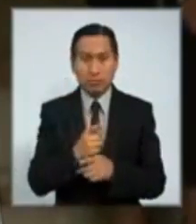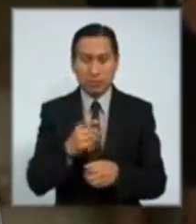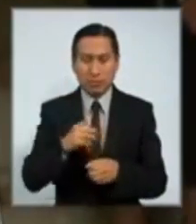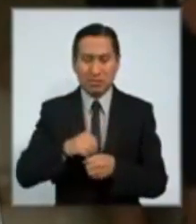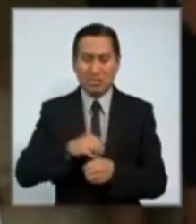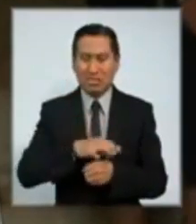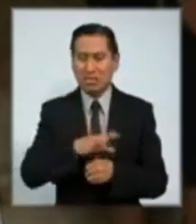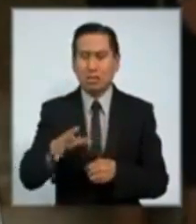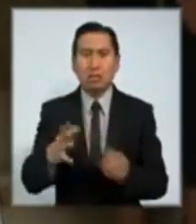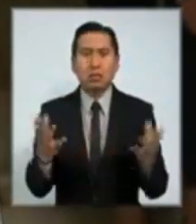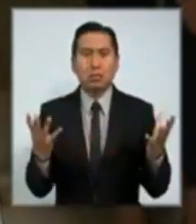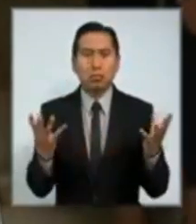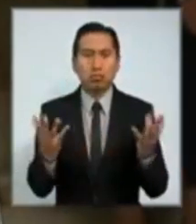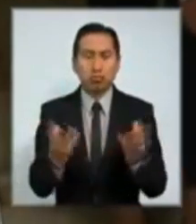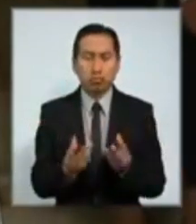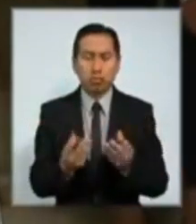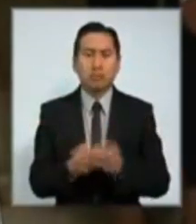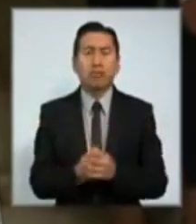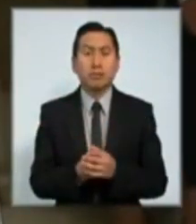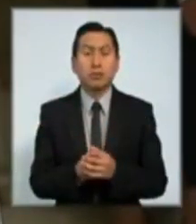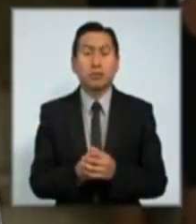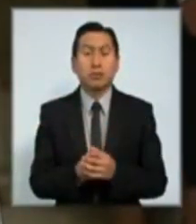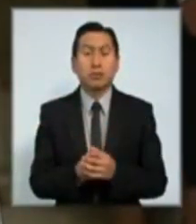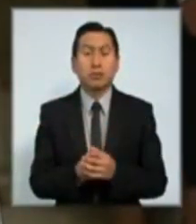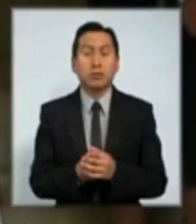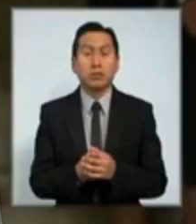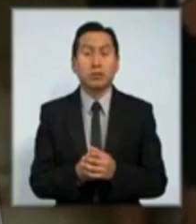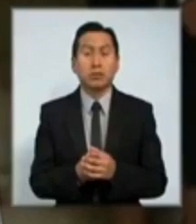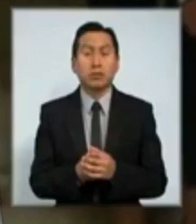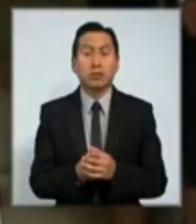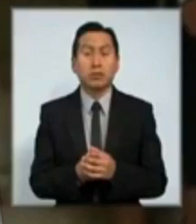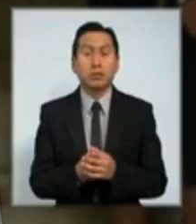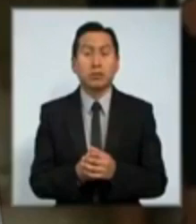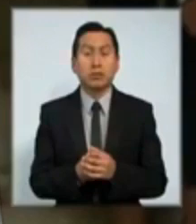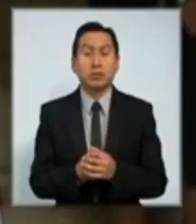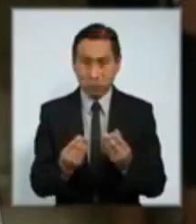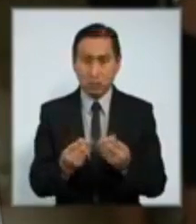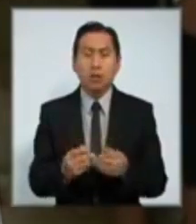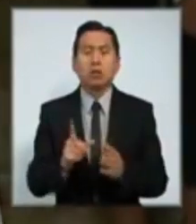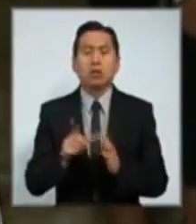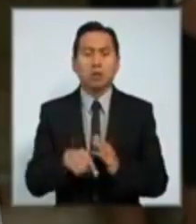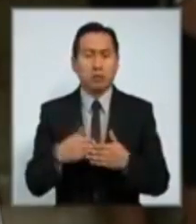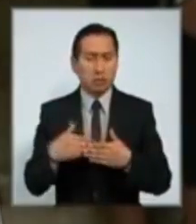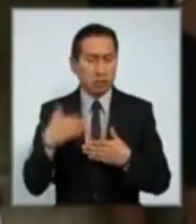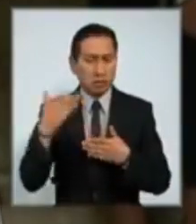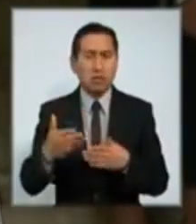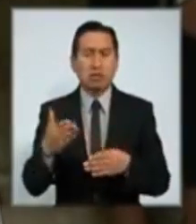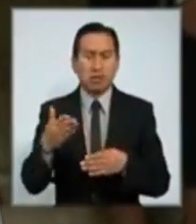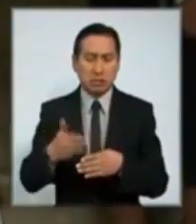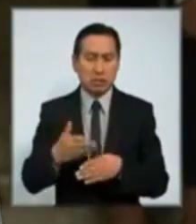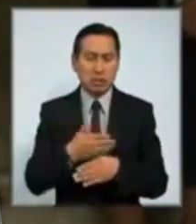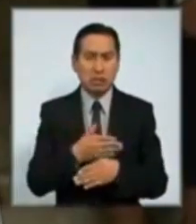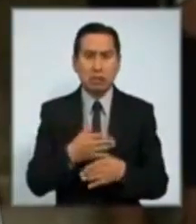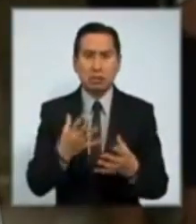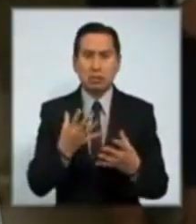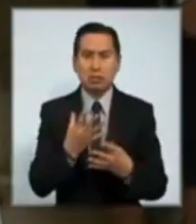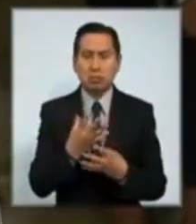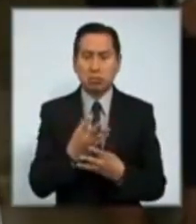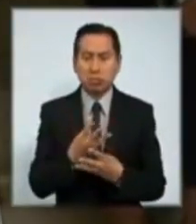virus. Lo vamos a disminuir hasta que poco a poco termine